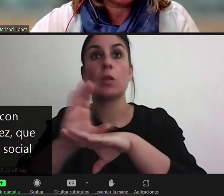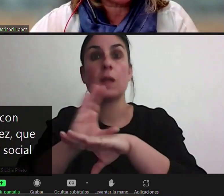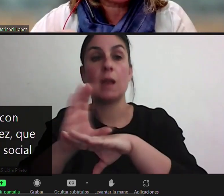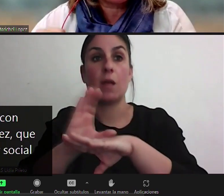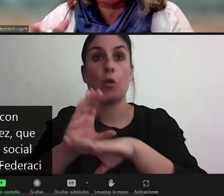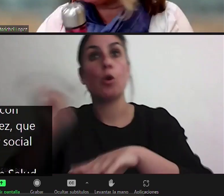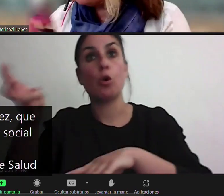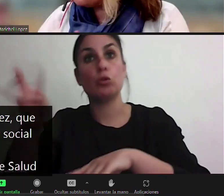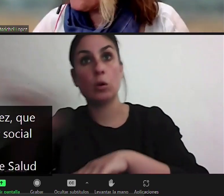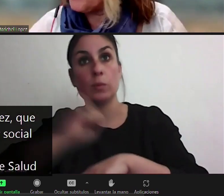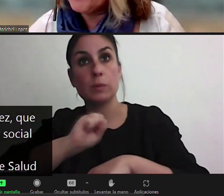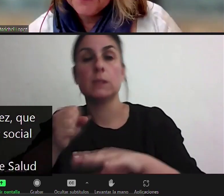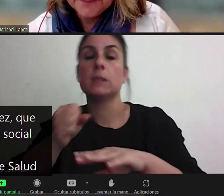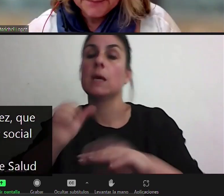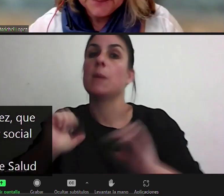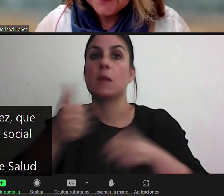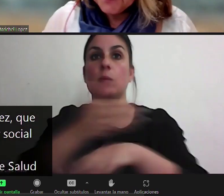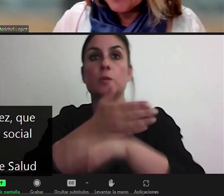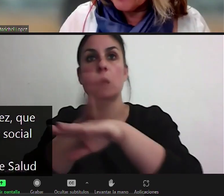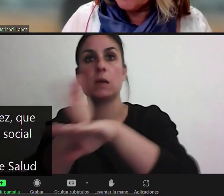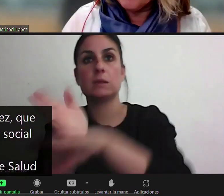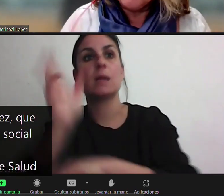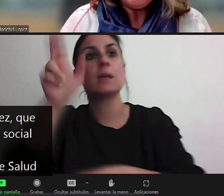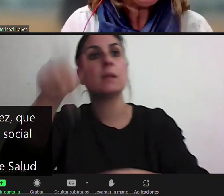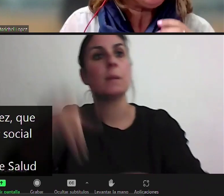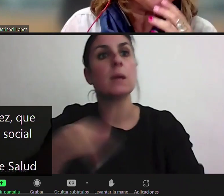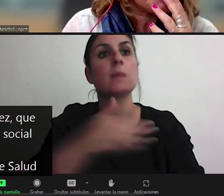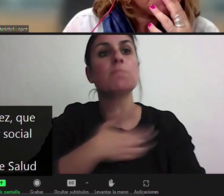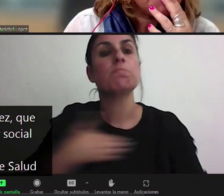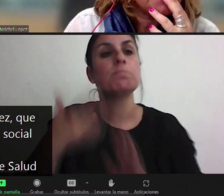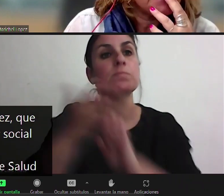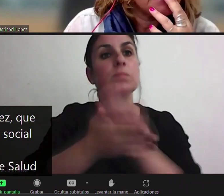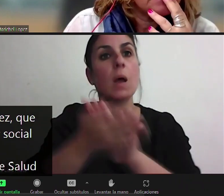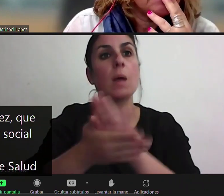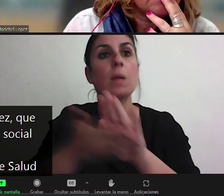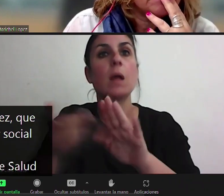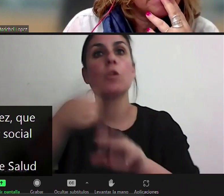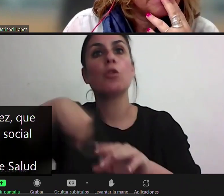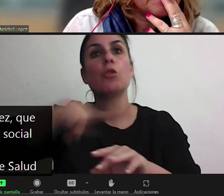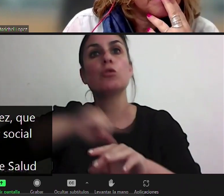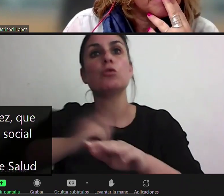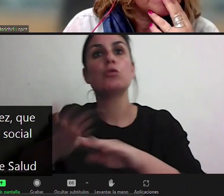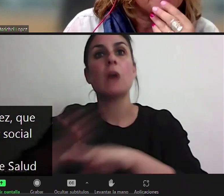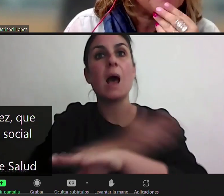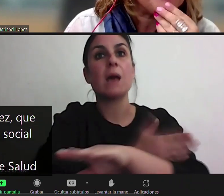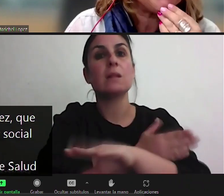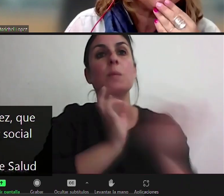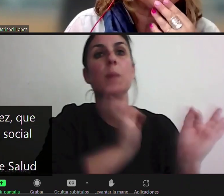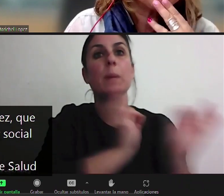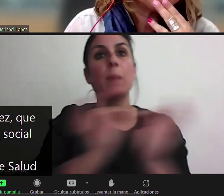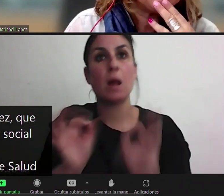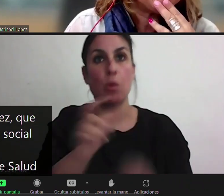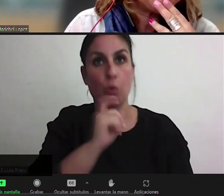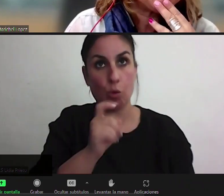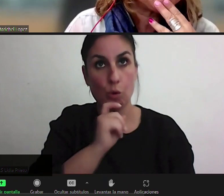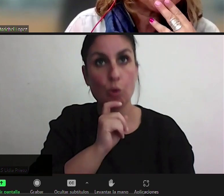por aclarar, bueno, por explicar un poquito cómo nos hemos preparado un poco lo que es la intervención, la presentación